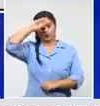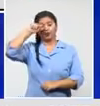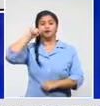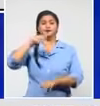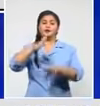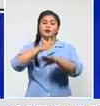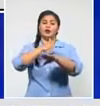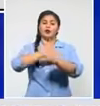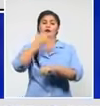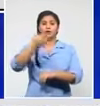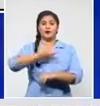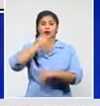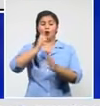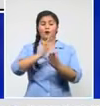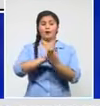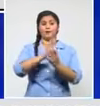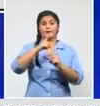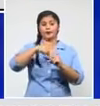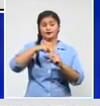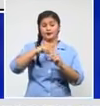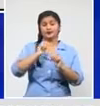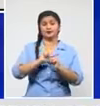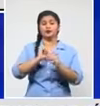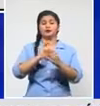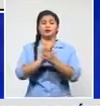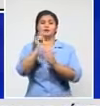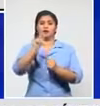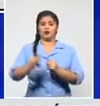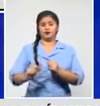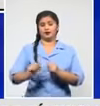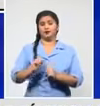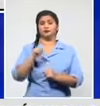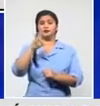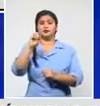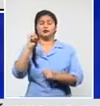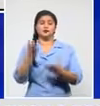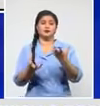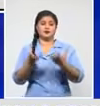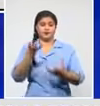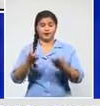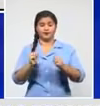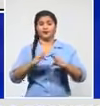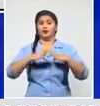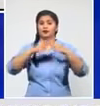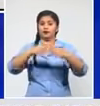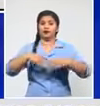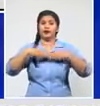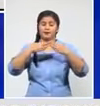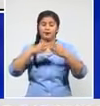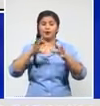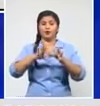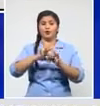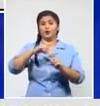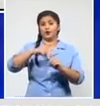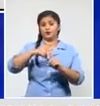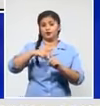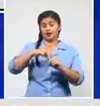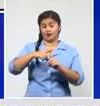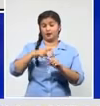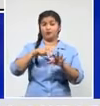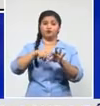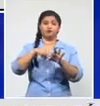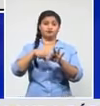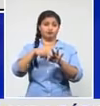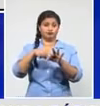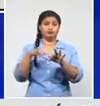Matanzas, Mayabeque, Cienfuegos, Granma, Guantánamo y el municipio especial Isla de la